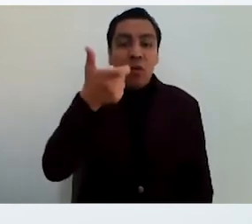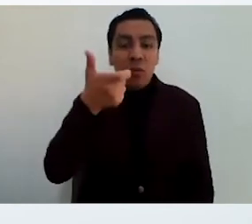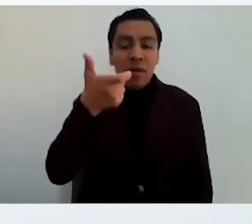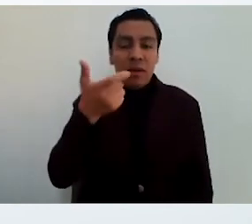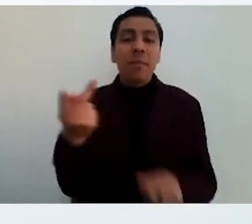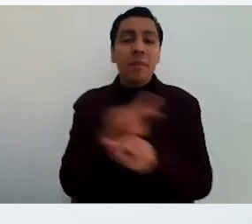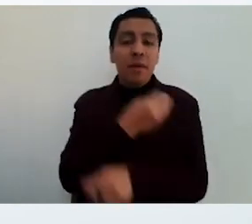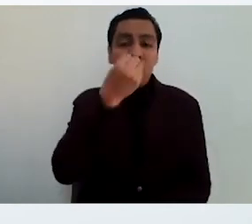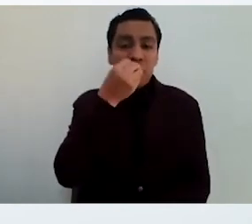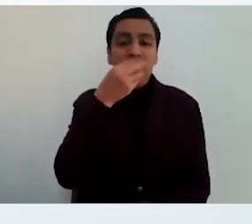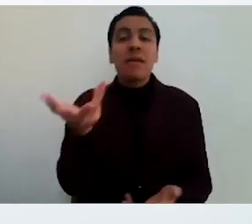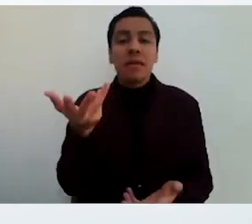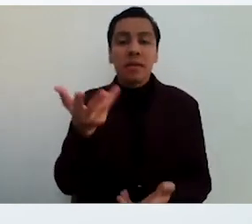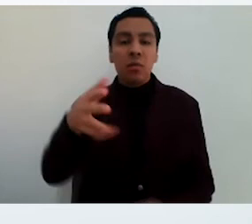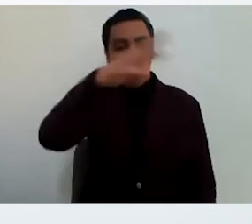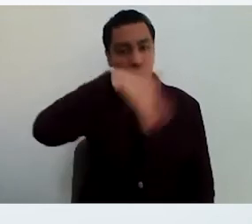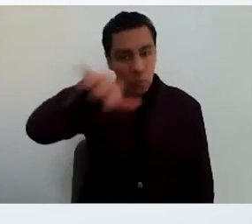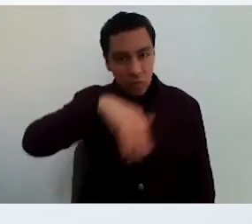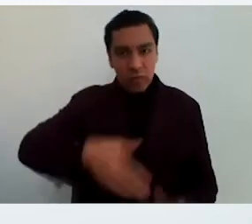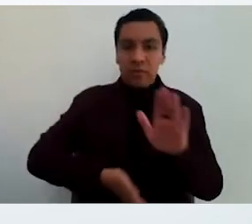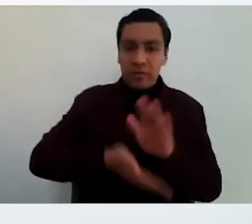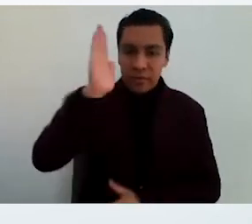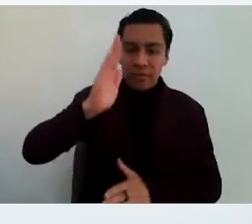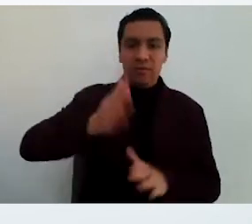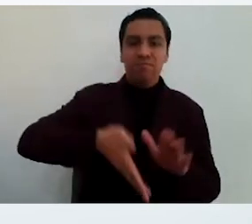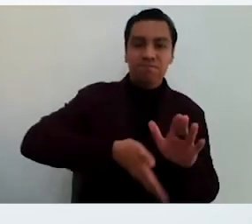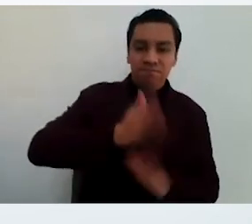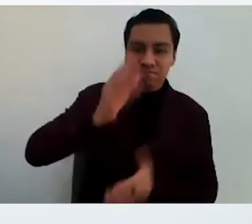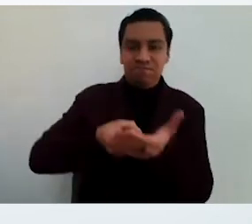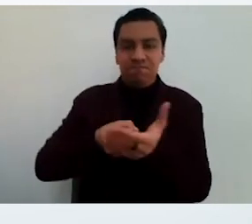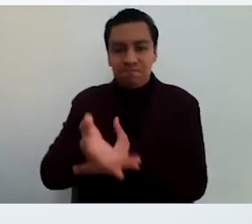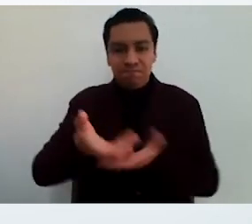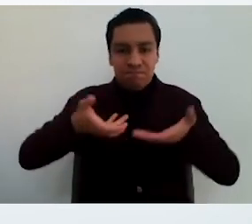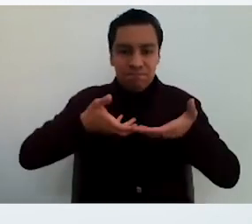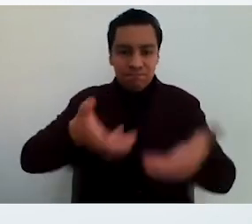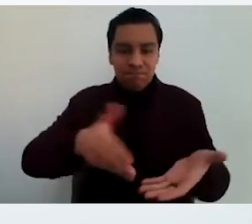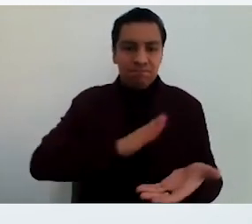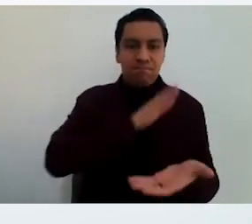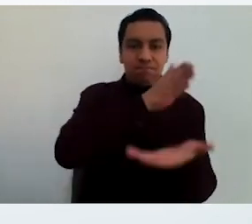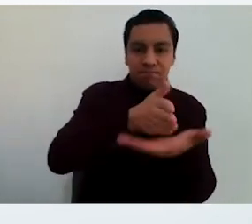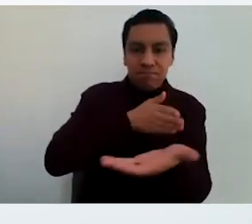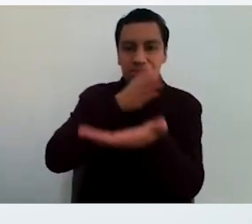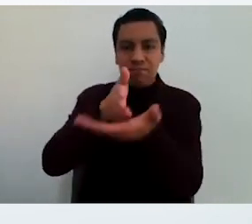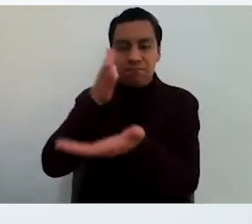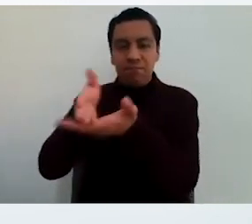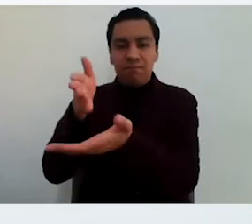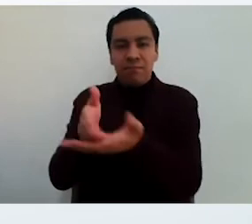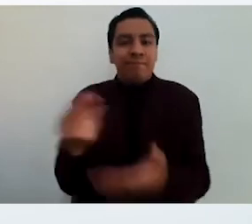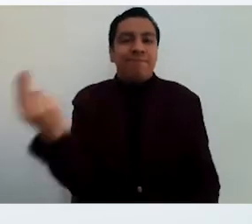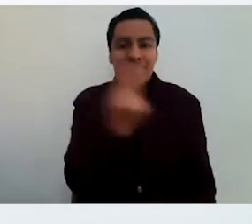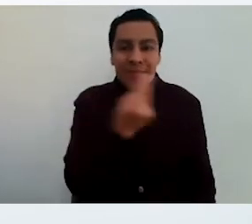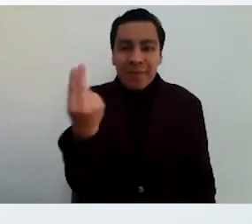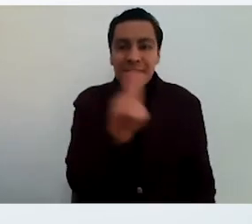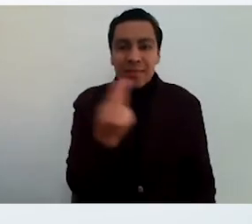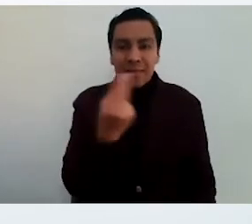y la salud misma de las personas. En términos de, por un lado está el ámbito personal,